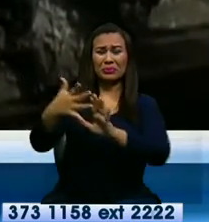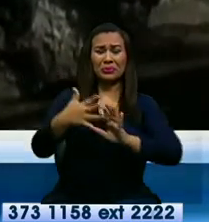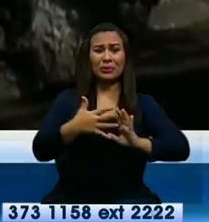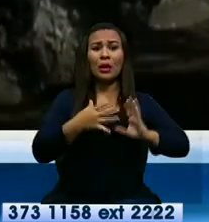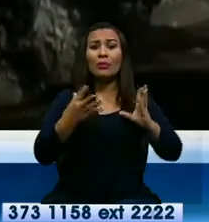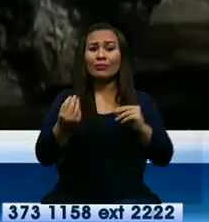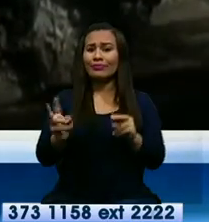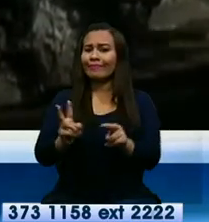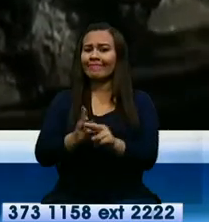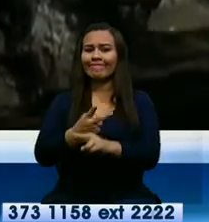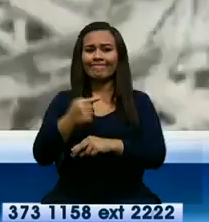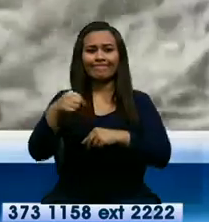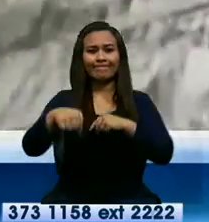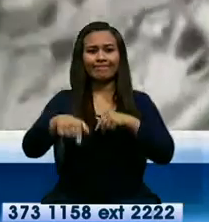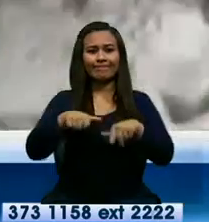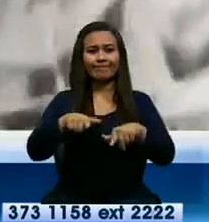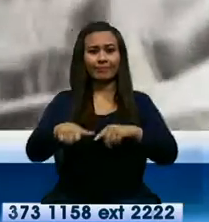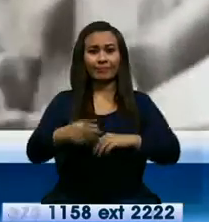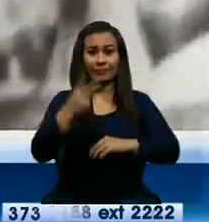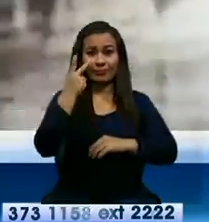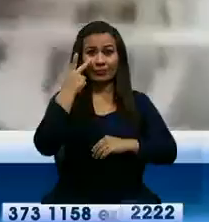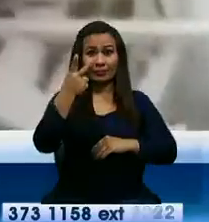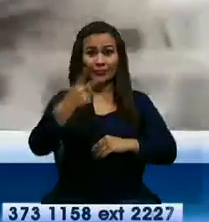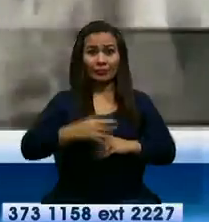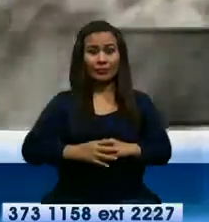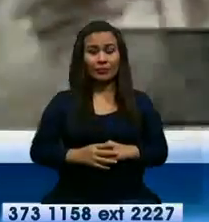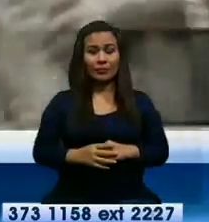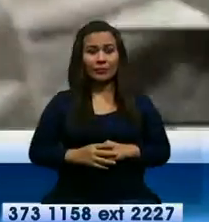causando en nuestro país.